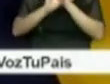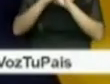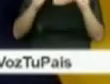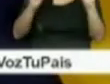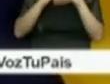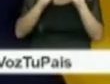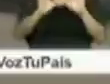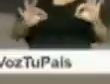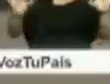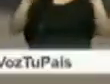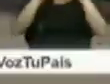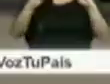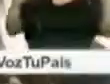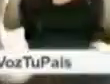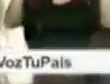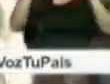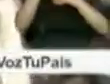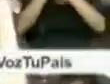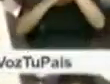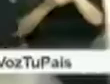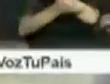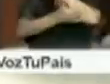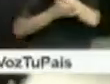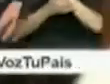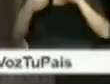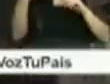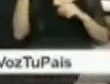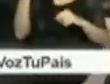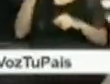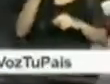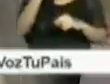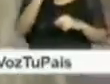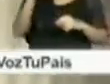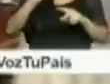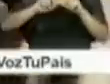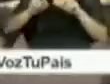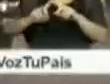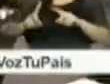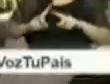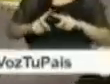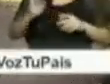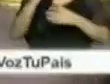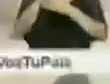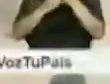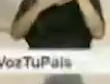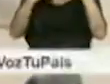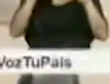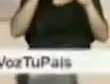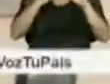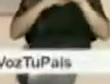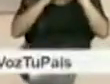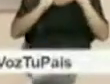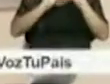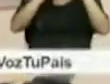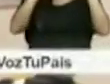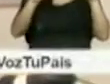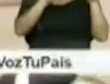nivel más elevado. Ambas naciones tienen más de 200 instrumentos bilaterales suscritos, lo que demuestra que las